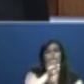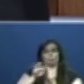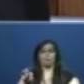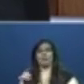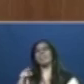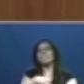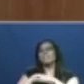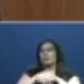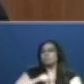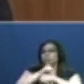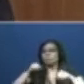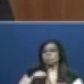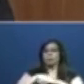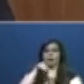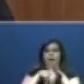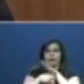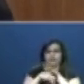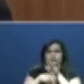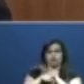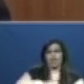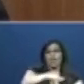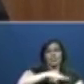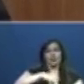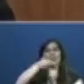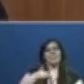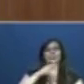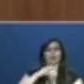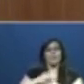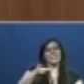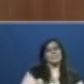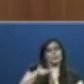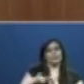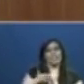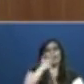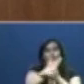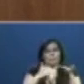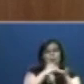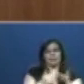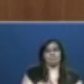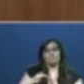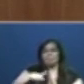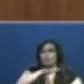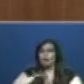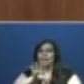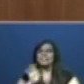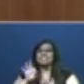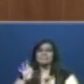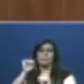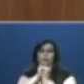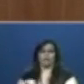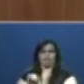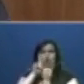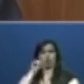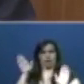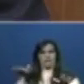gestión de los denominados lugares de importancia comunitaria y las zonas de especial protección para las aves